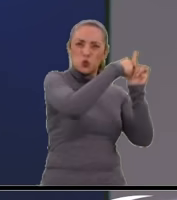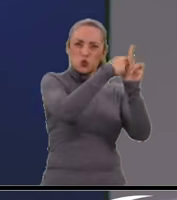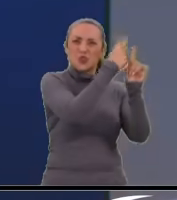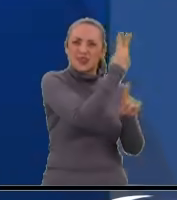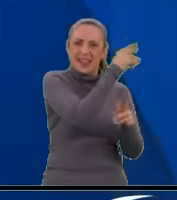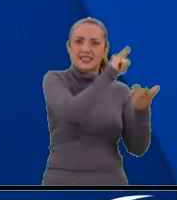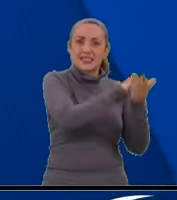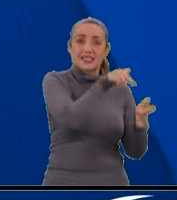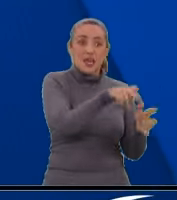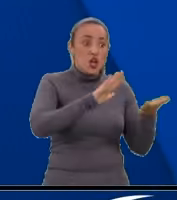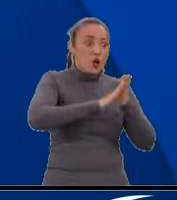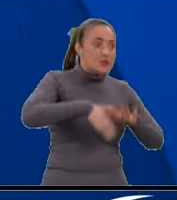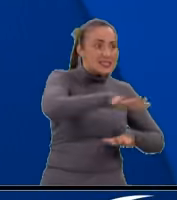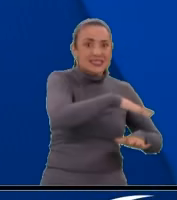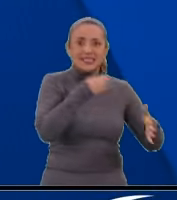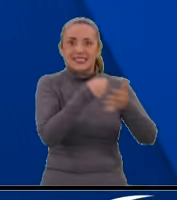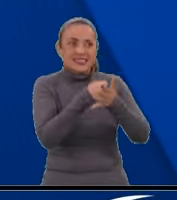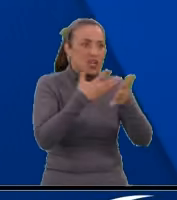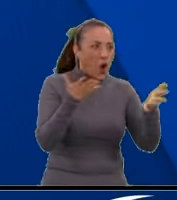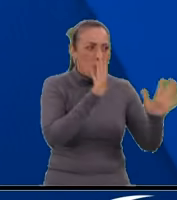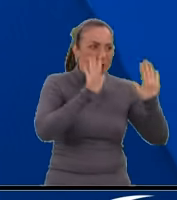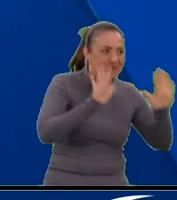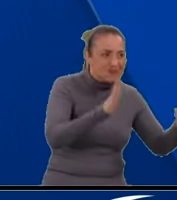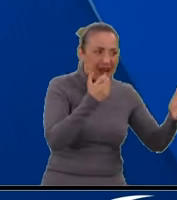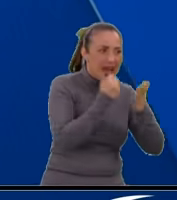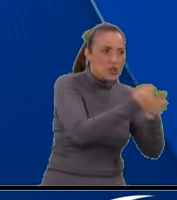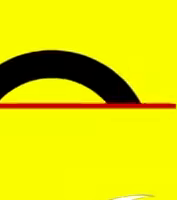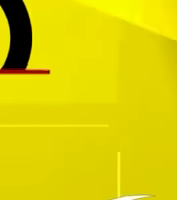Cindy Rodríguez, ¿qué dicen las autoridades sobre este caso?